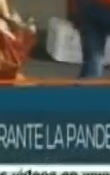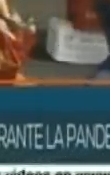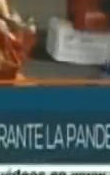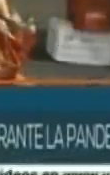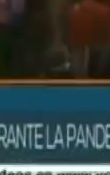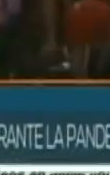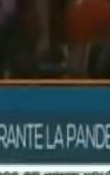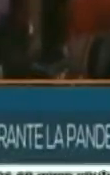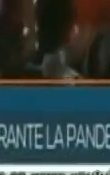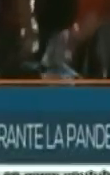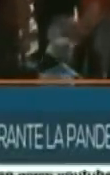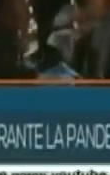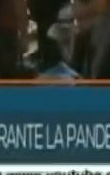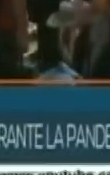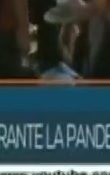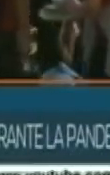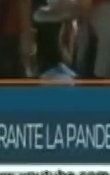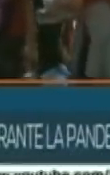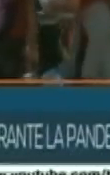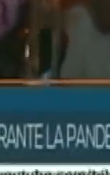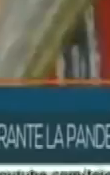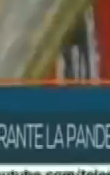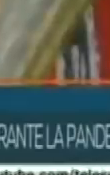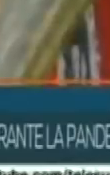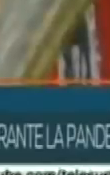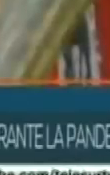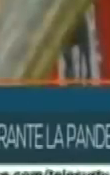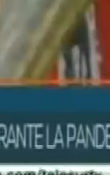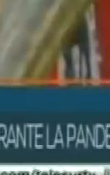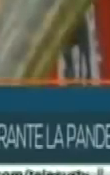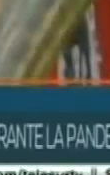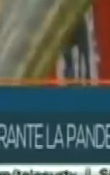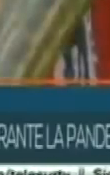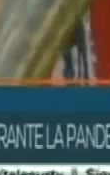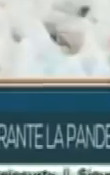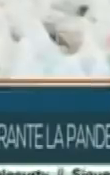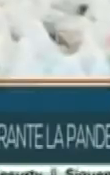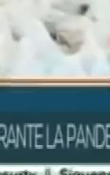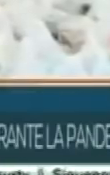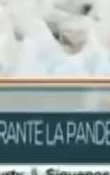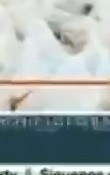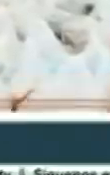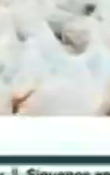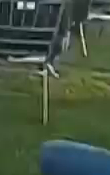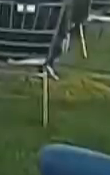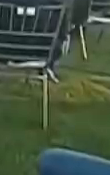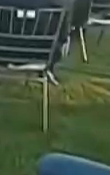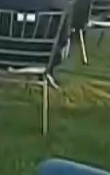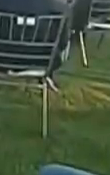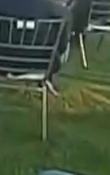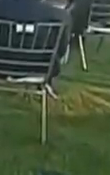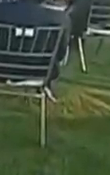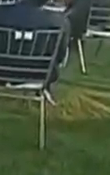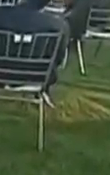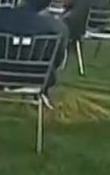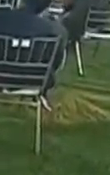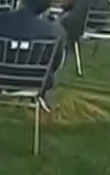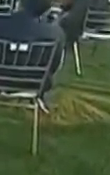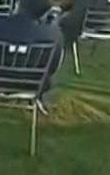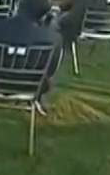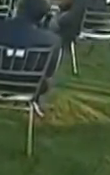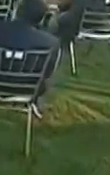Durante la pandemia, a través de sus campañas de solidaridad, el MST ya donó más de 6.000 toneladas de alimentos.